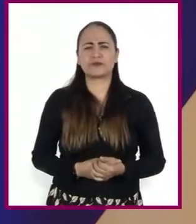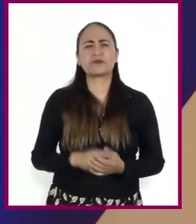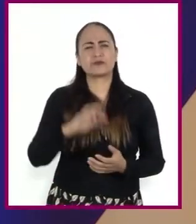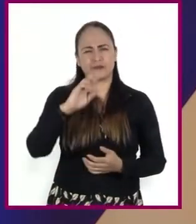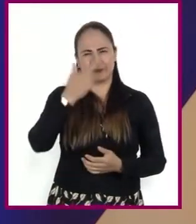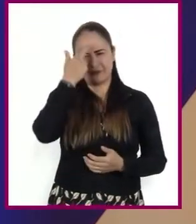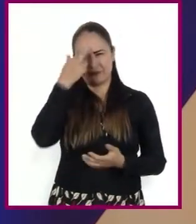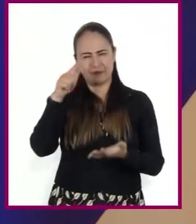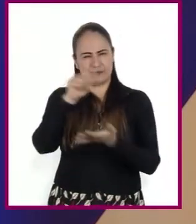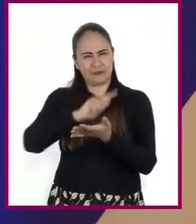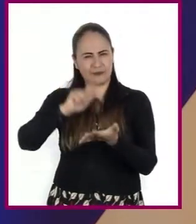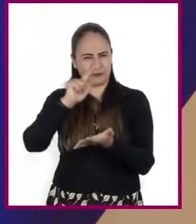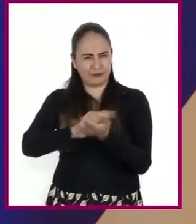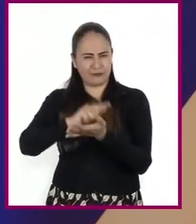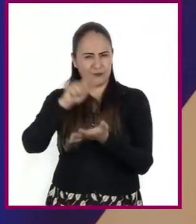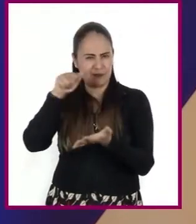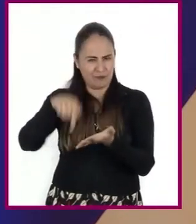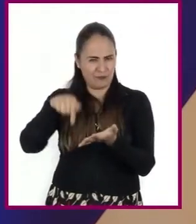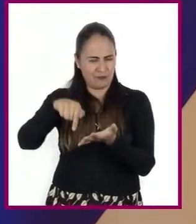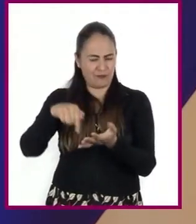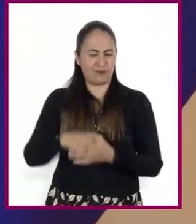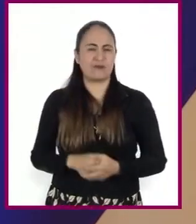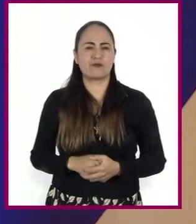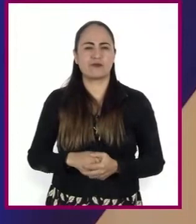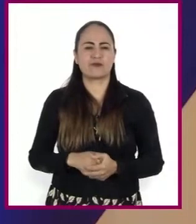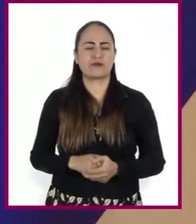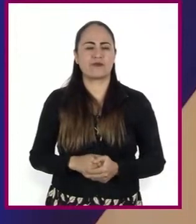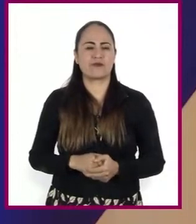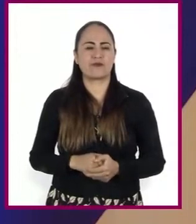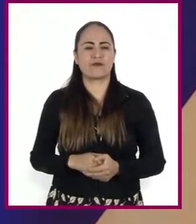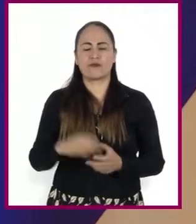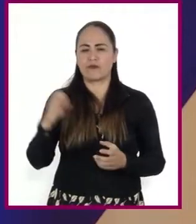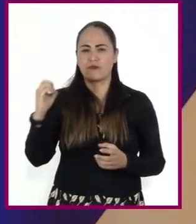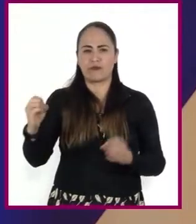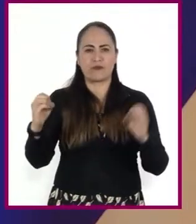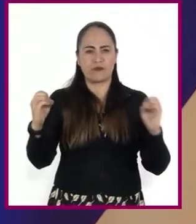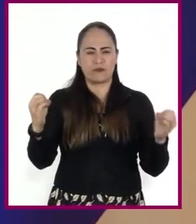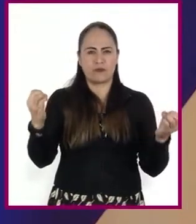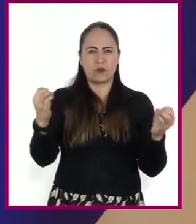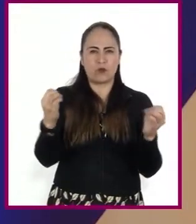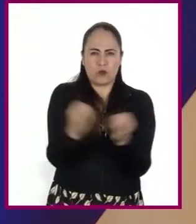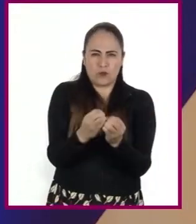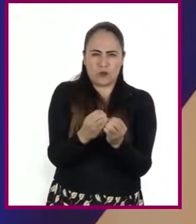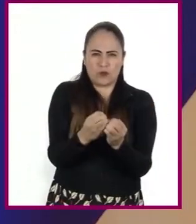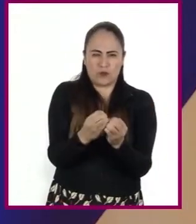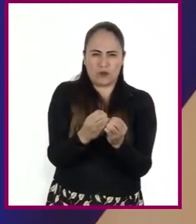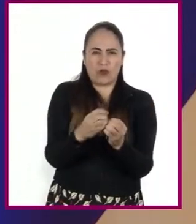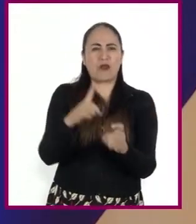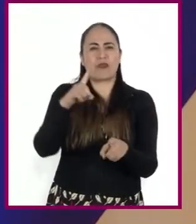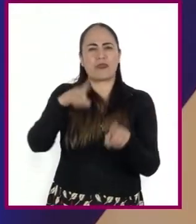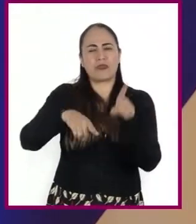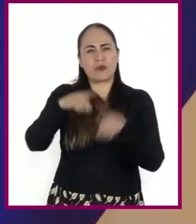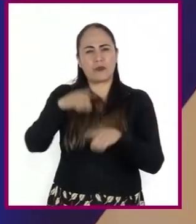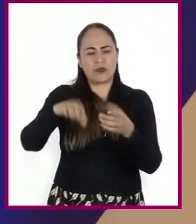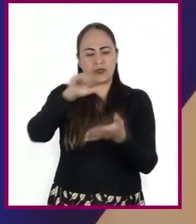ley de gravitación universal dice que la fuerza de atracción entre dos objetos depende de la distancia del centro de la masa y